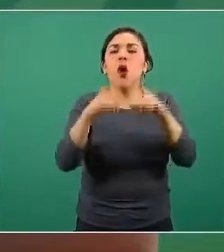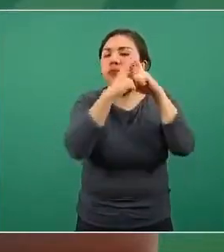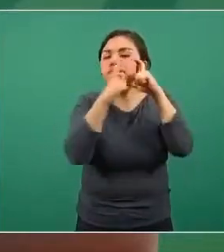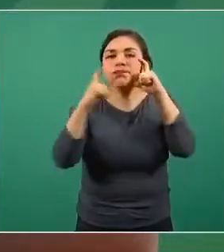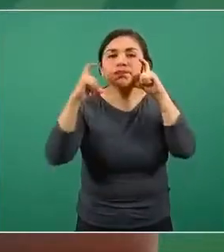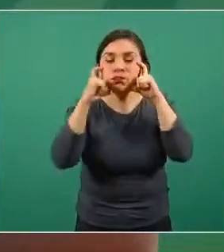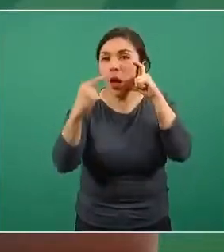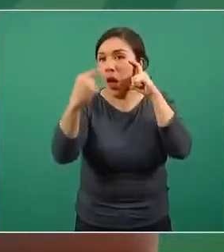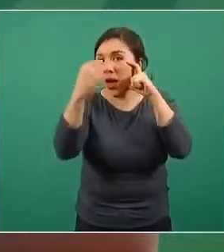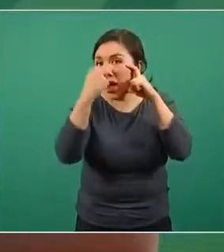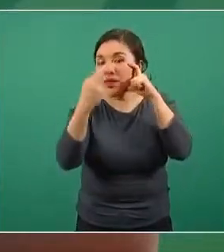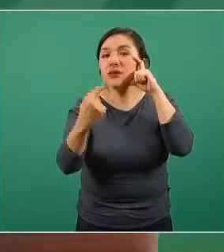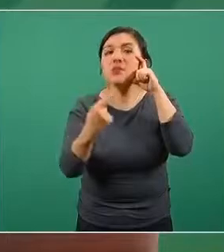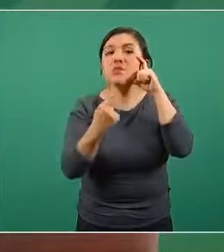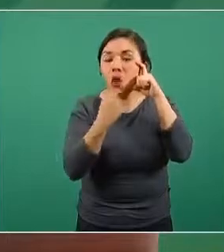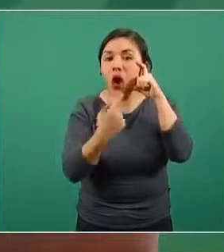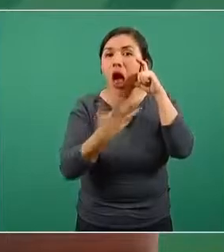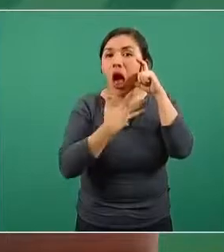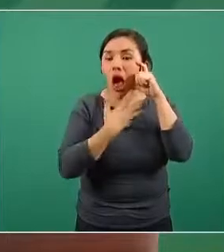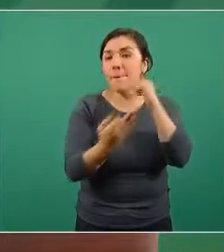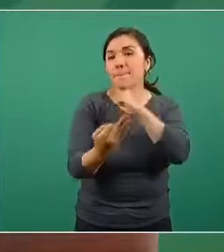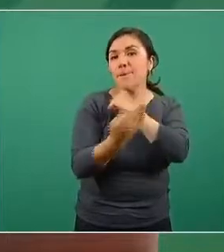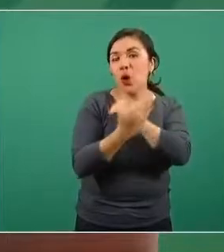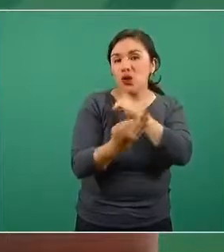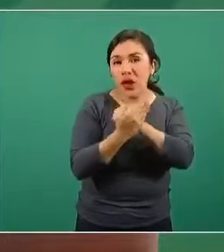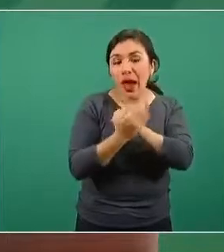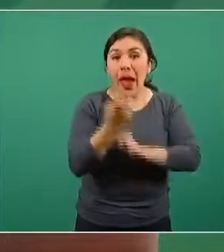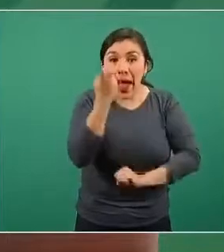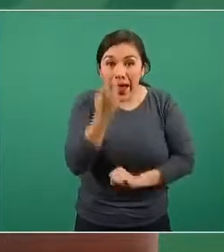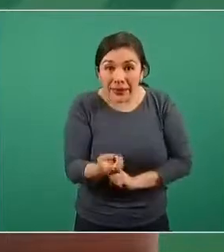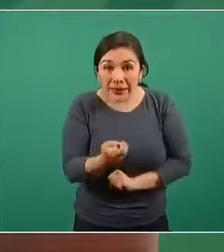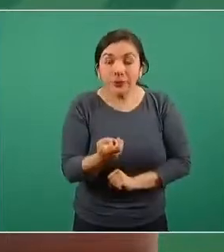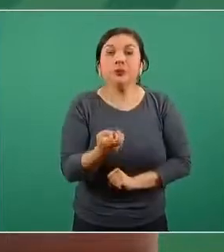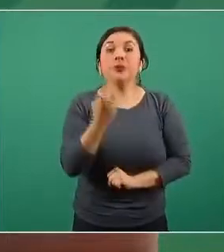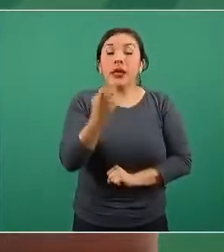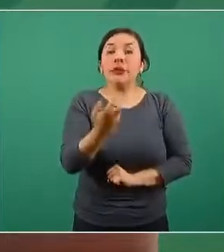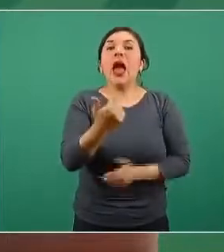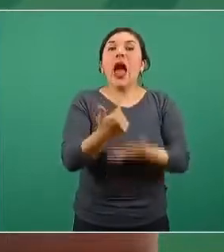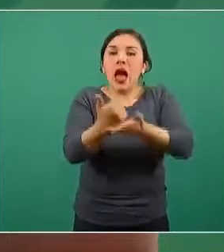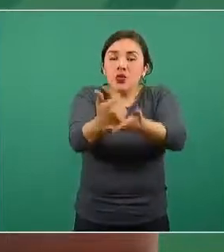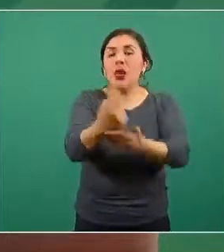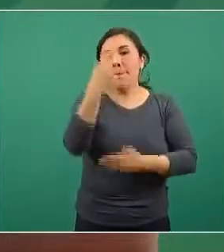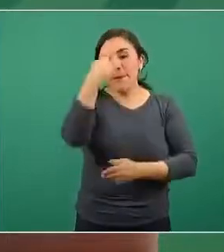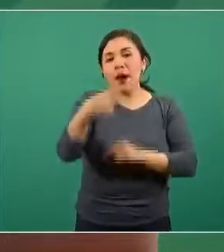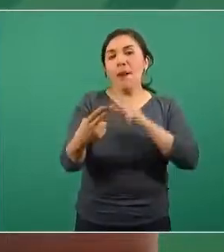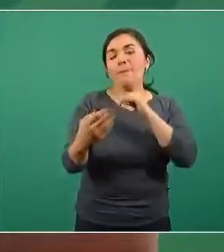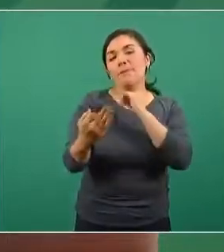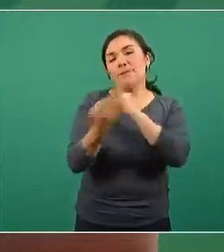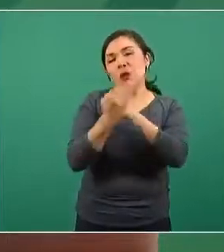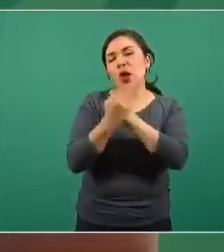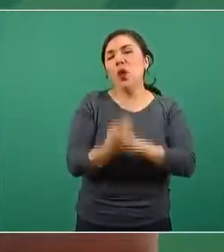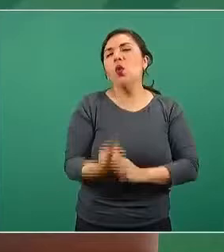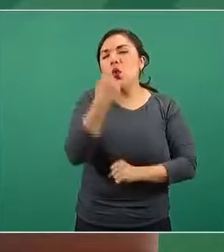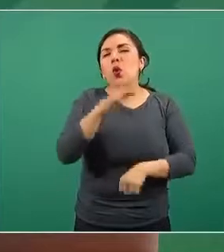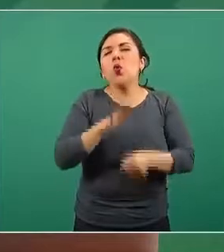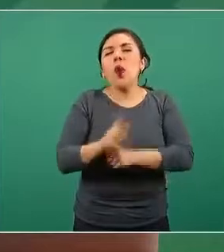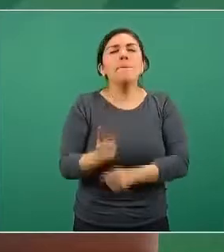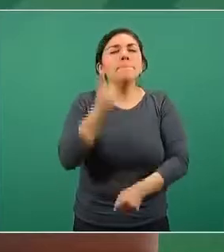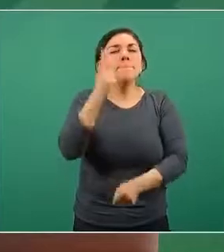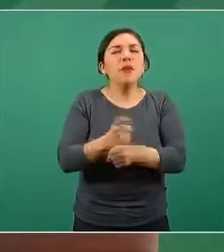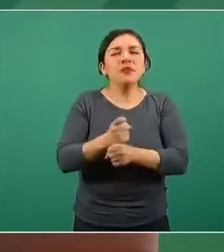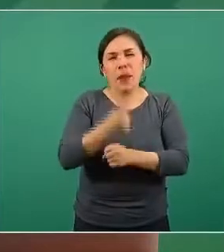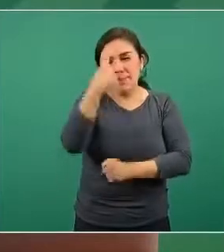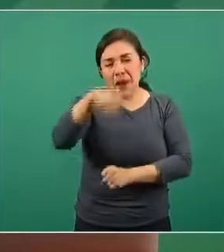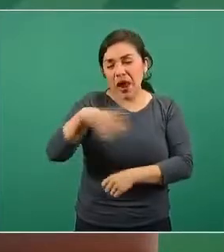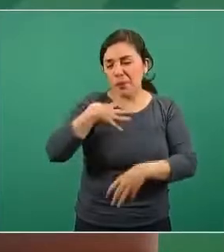bien la nariz, la boca, la barbilla, y esta nos va a proteger contra la principal vía de transmisión